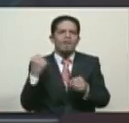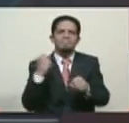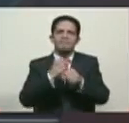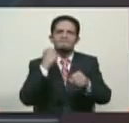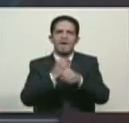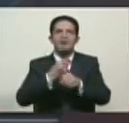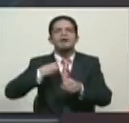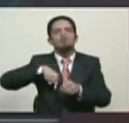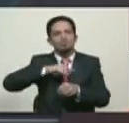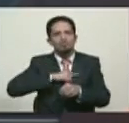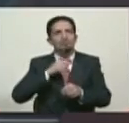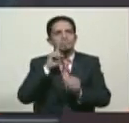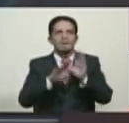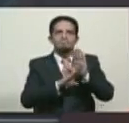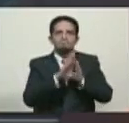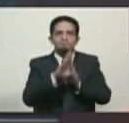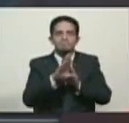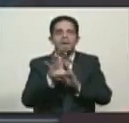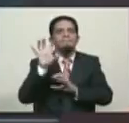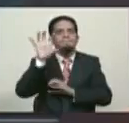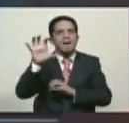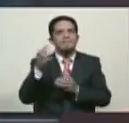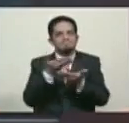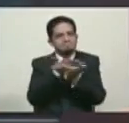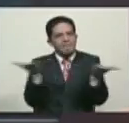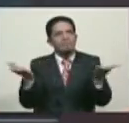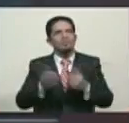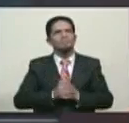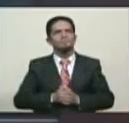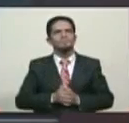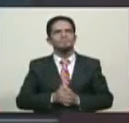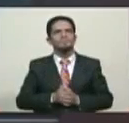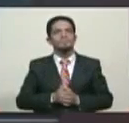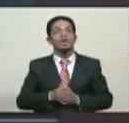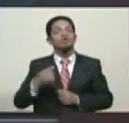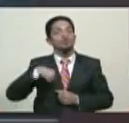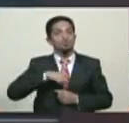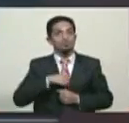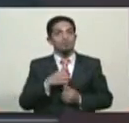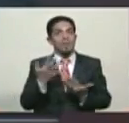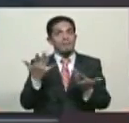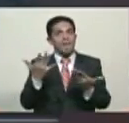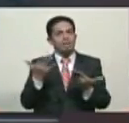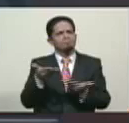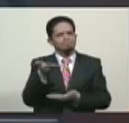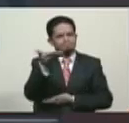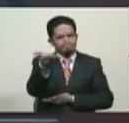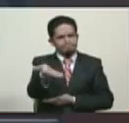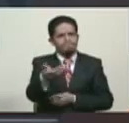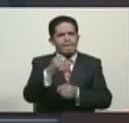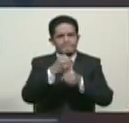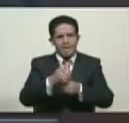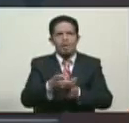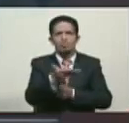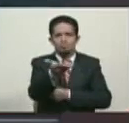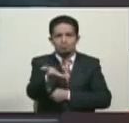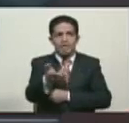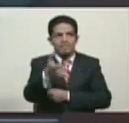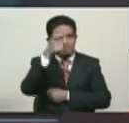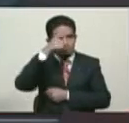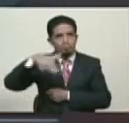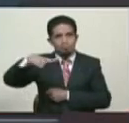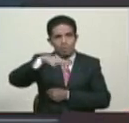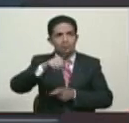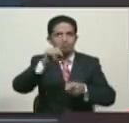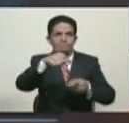posible un país de todos y para todas. Nuestras manos siguen extendidas, esperando de ustedes lo que el pueblo también